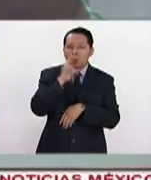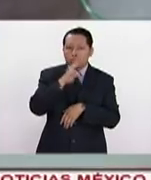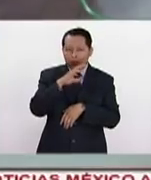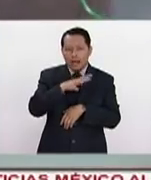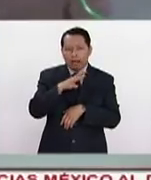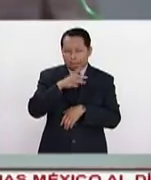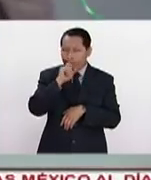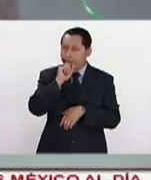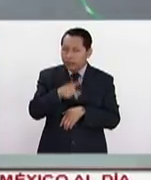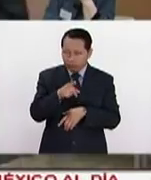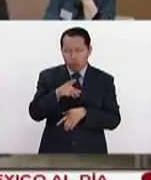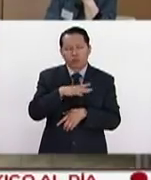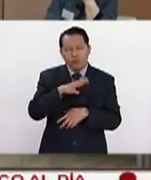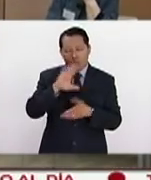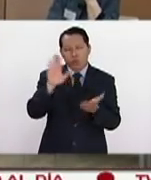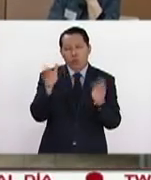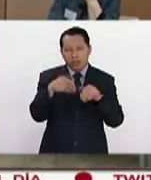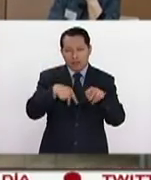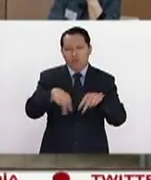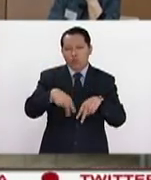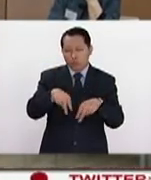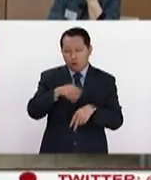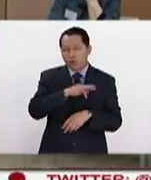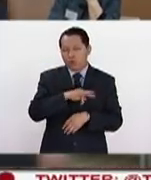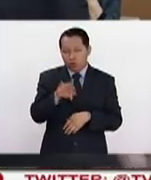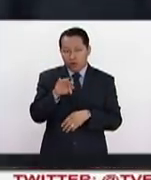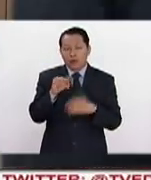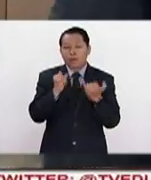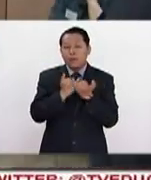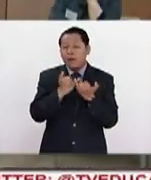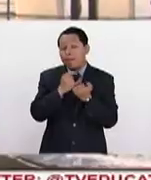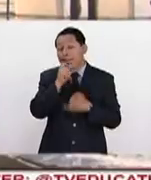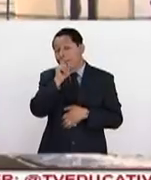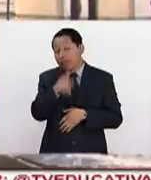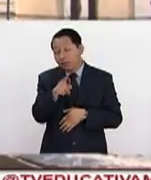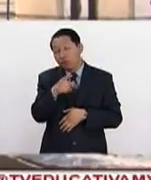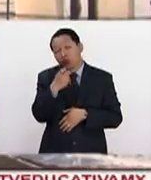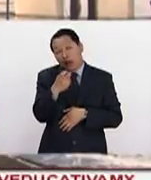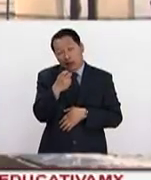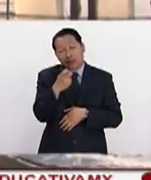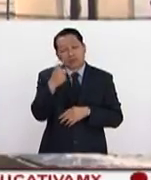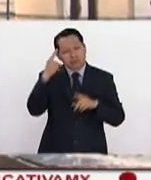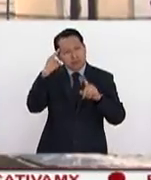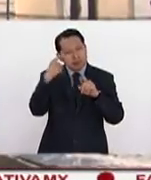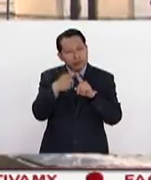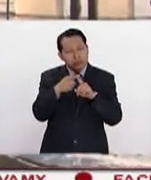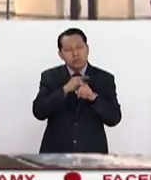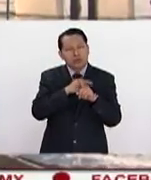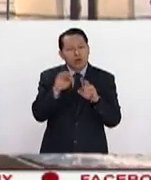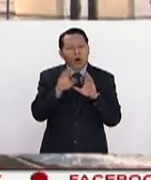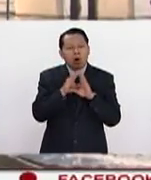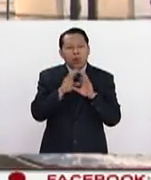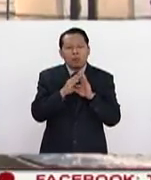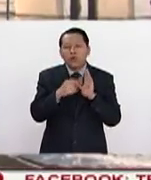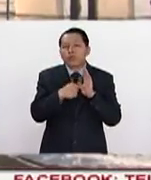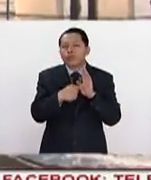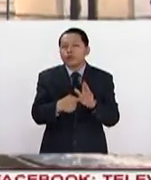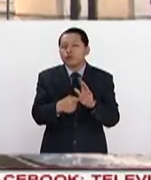cabo este Mundial de Fútbol. Y para Rusia es un importante reto también de